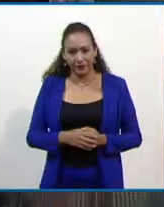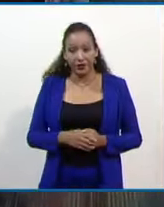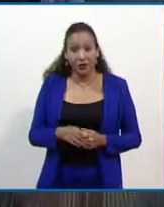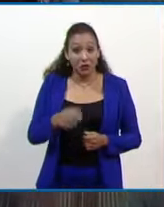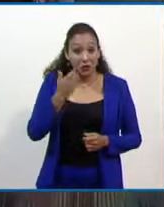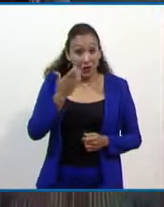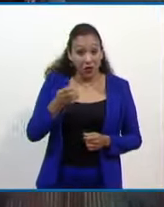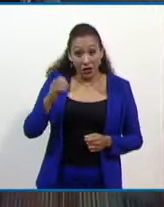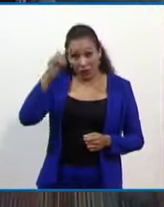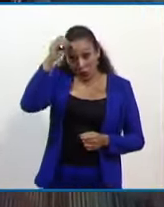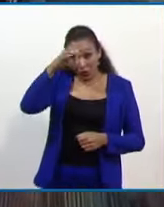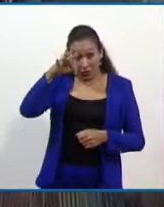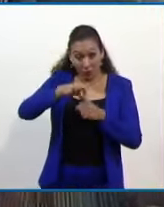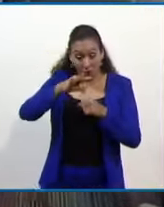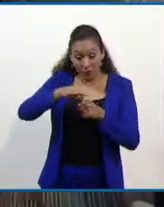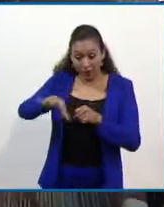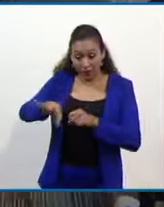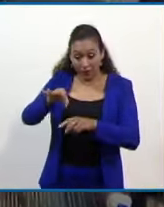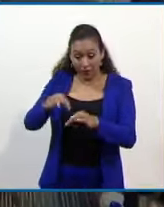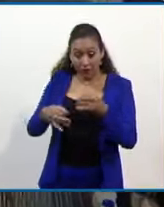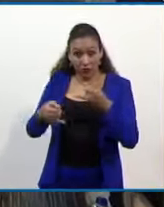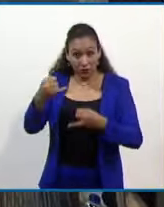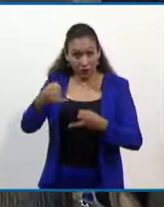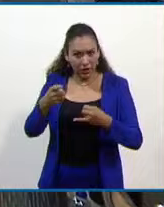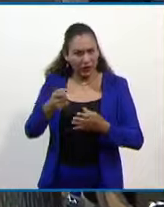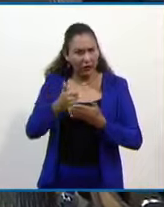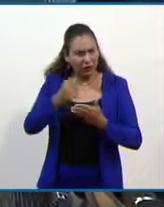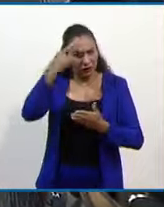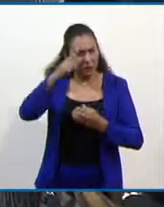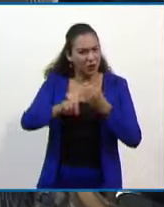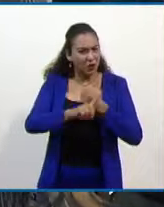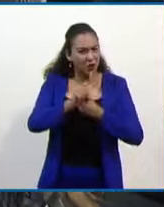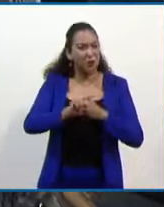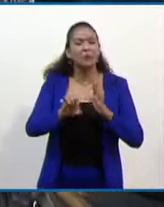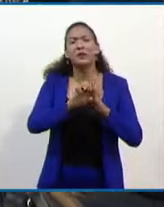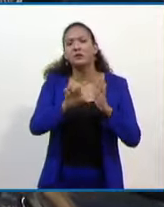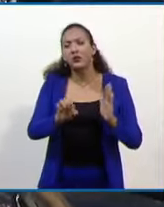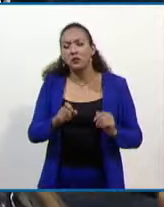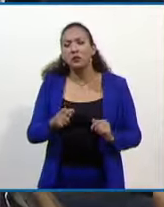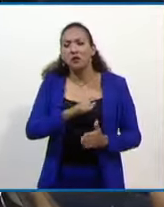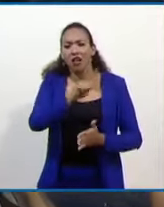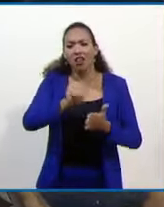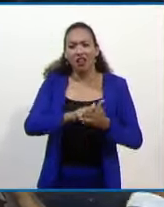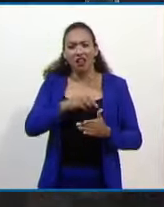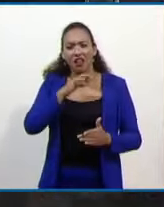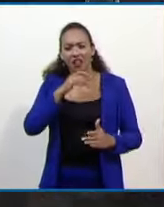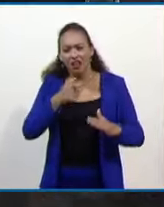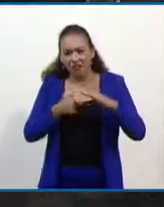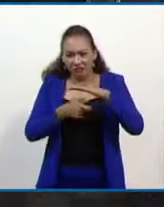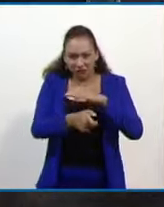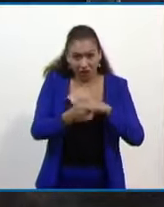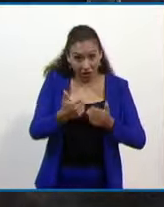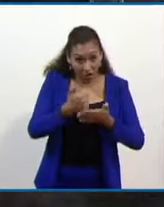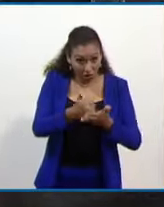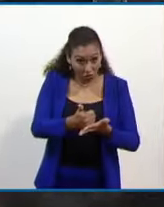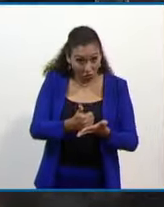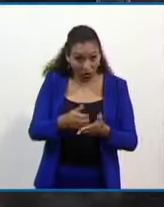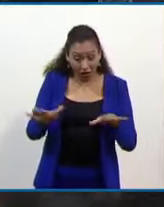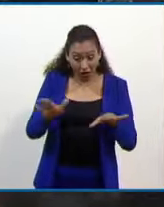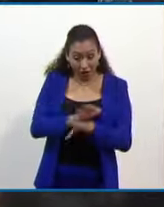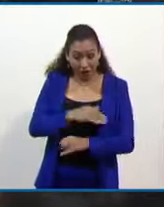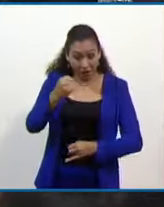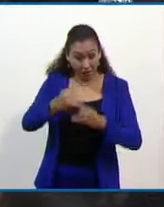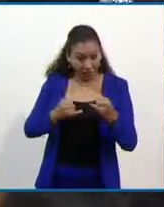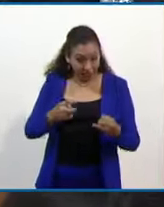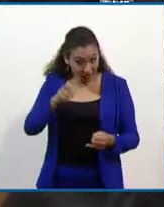el voto popular no resolverá los problemas de corrupción ni garantizará que la sociedad acceda a una justicia imparcial. Aseguró que